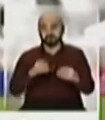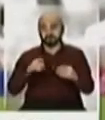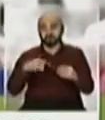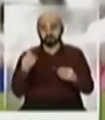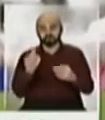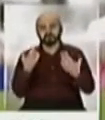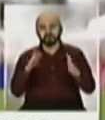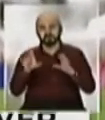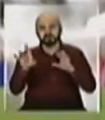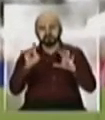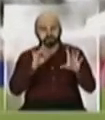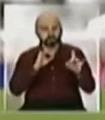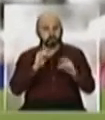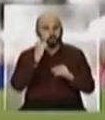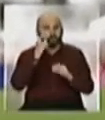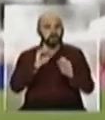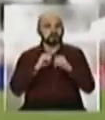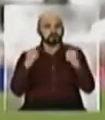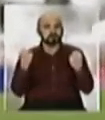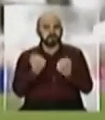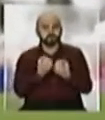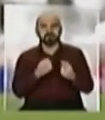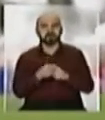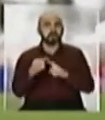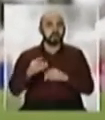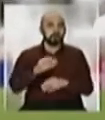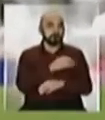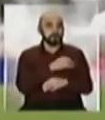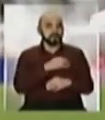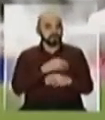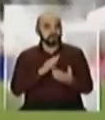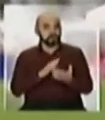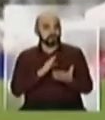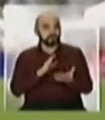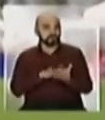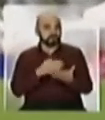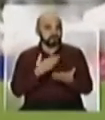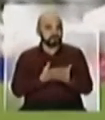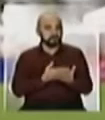cuales se van a participar, el MINSAL,